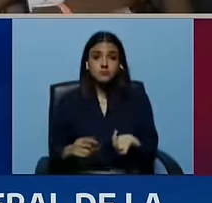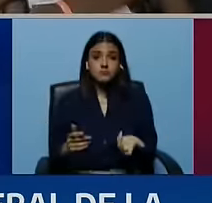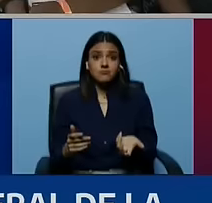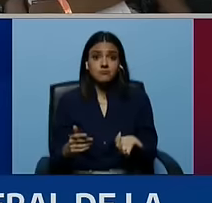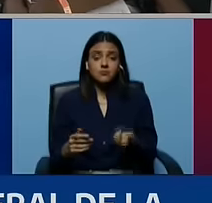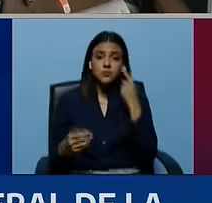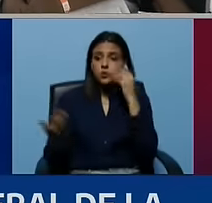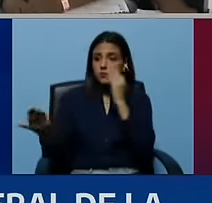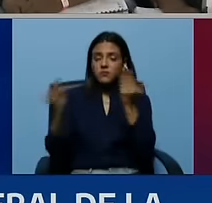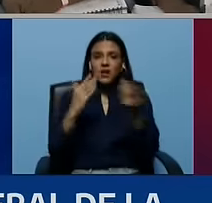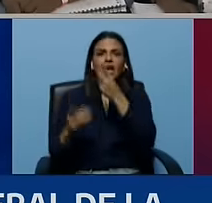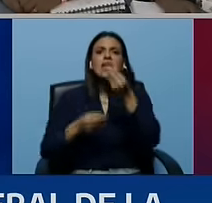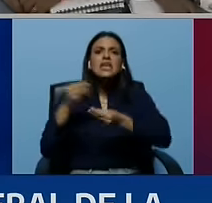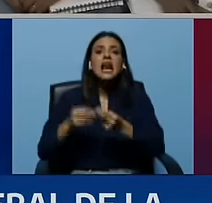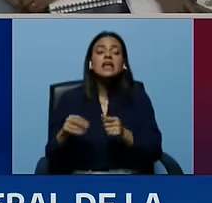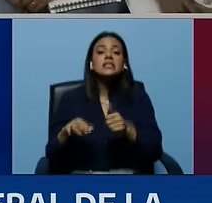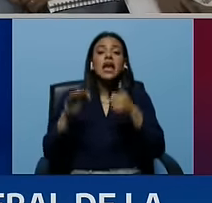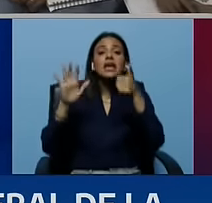Y lo construyó en 6 meses.